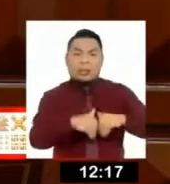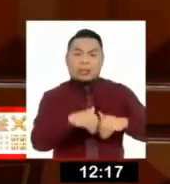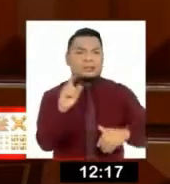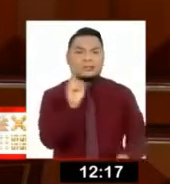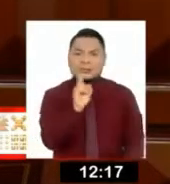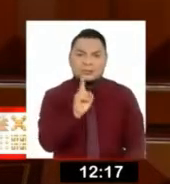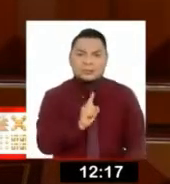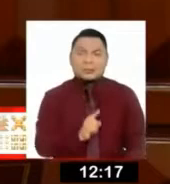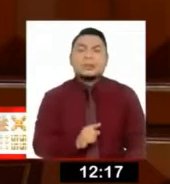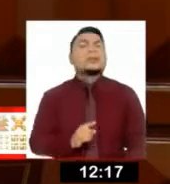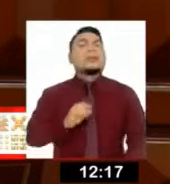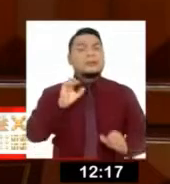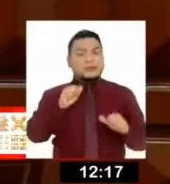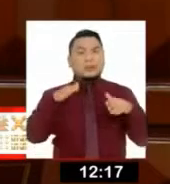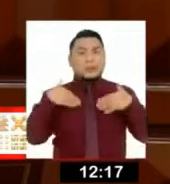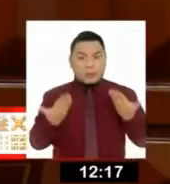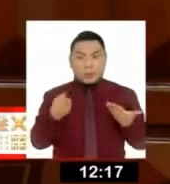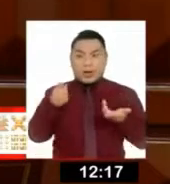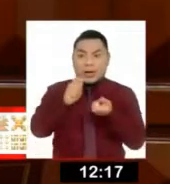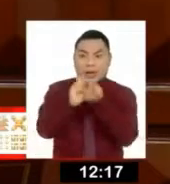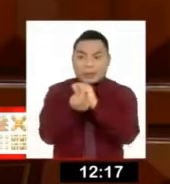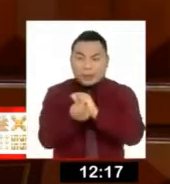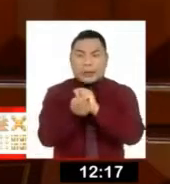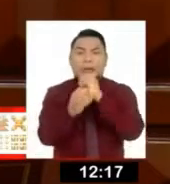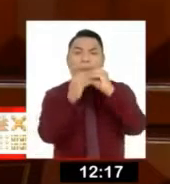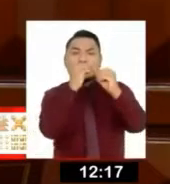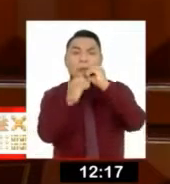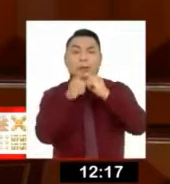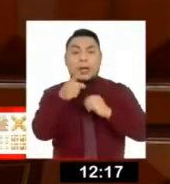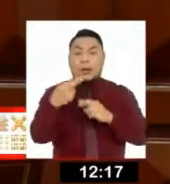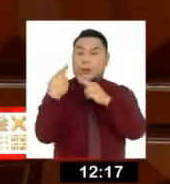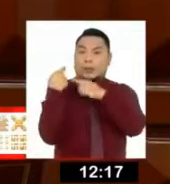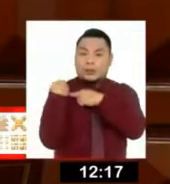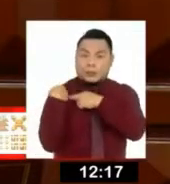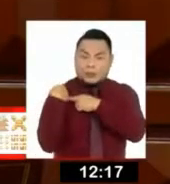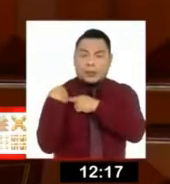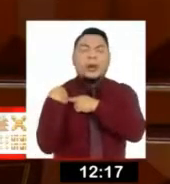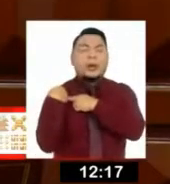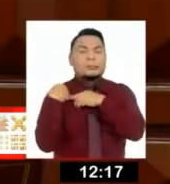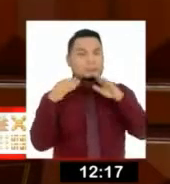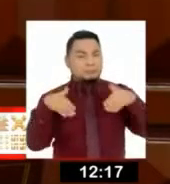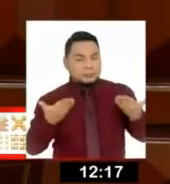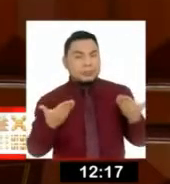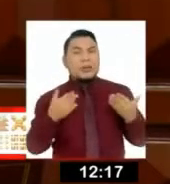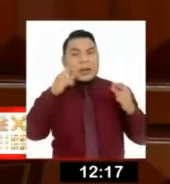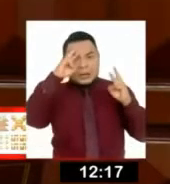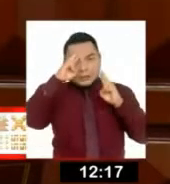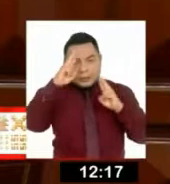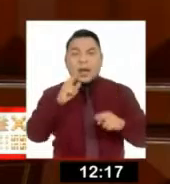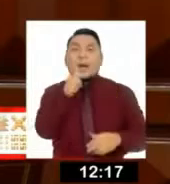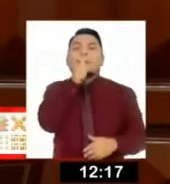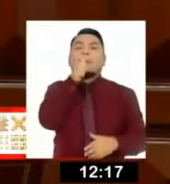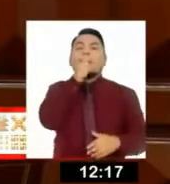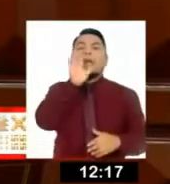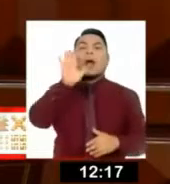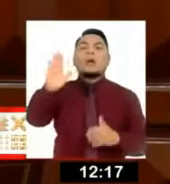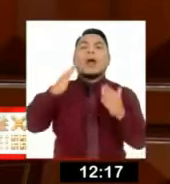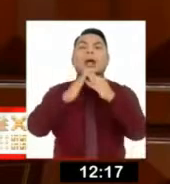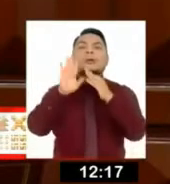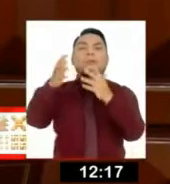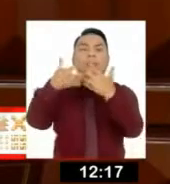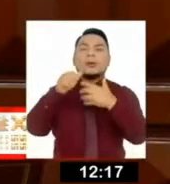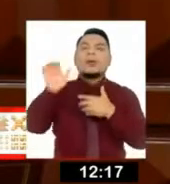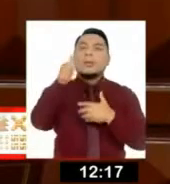Sí es posible realizar estos cambios con responsabilidad, respetando la propiedad privada, pero